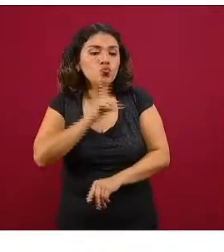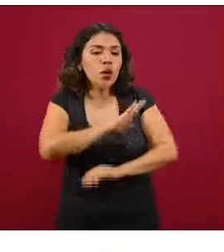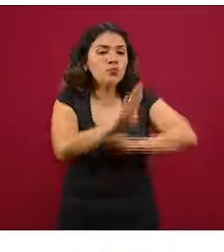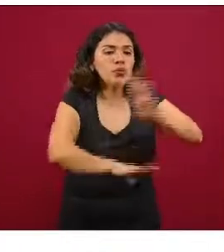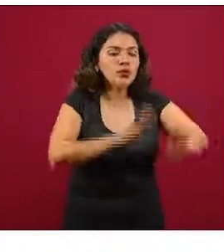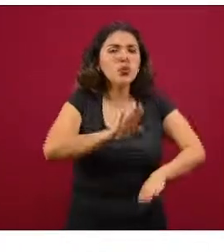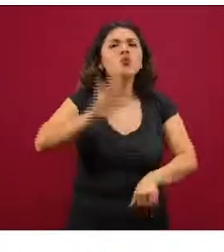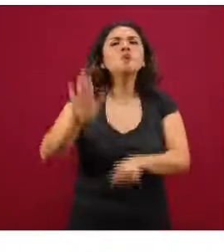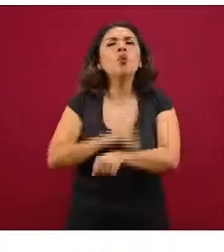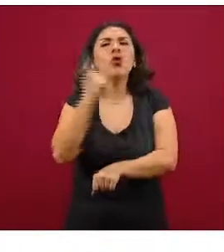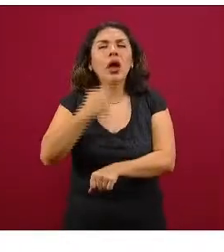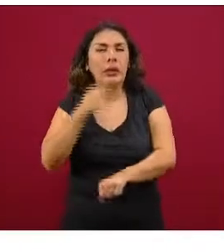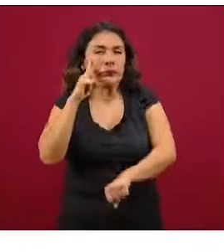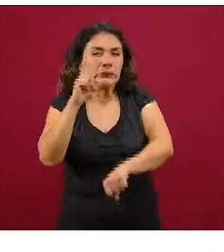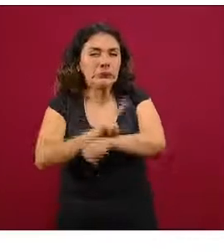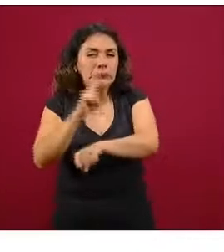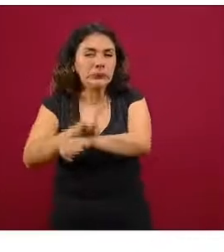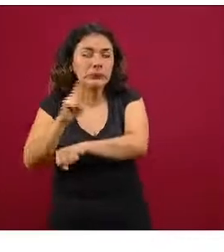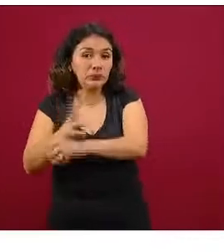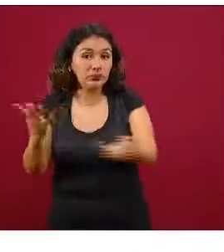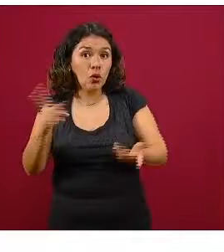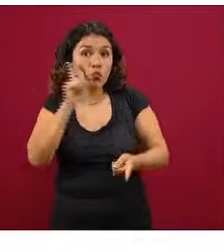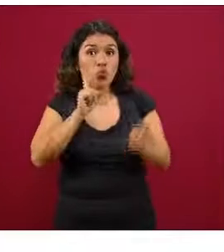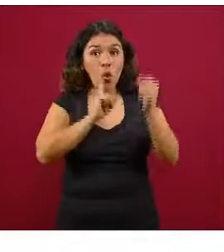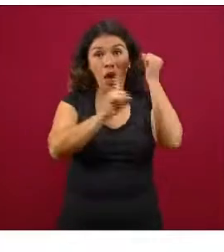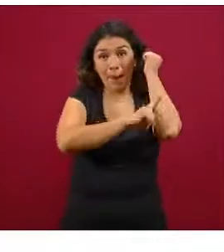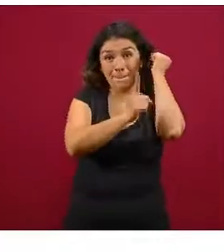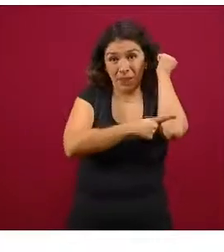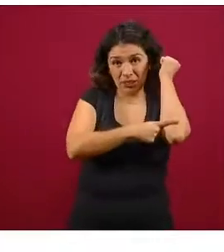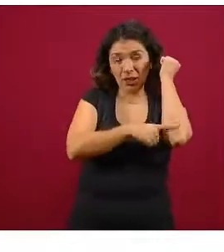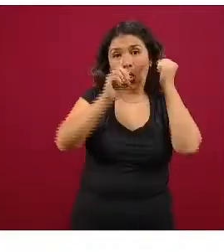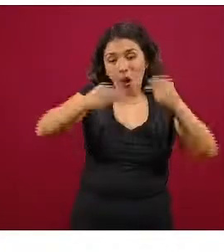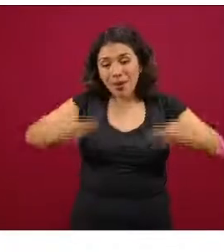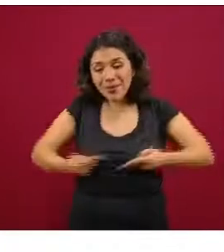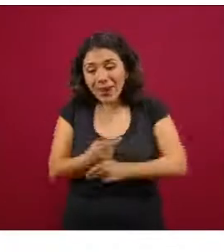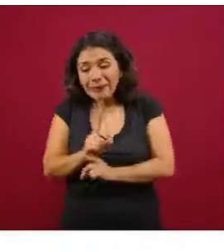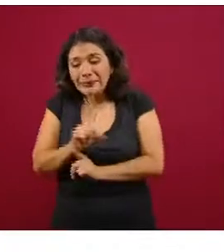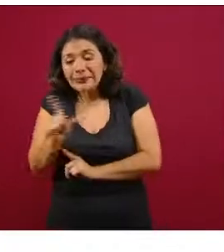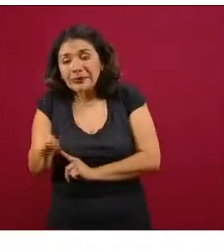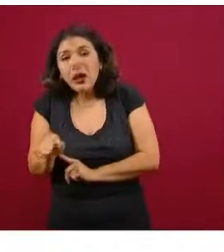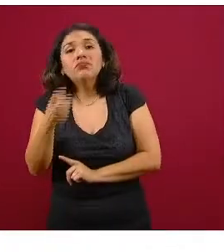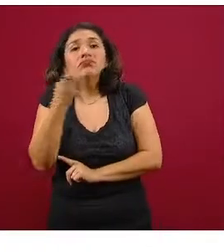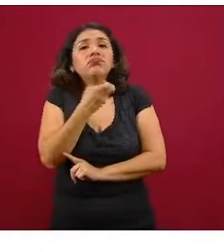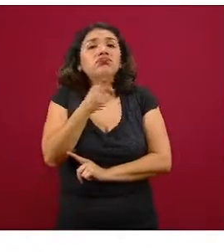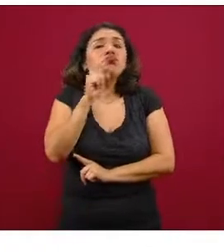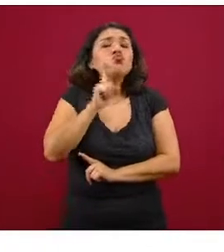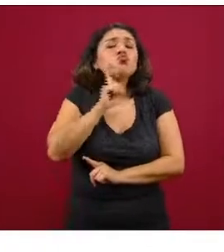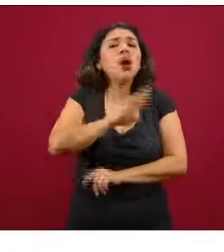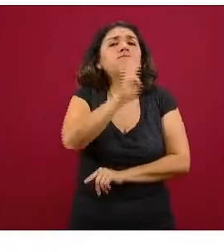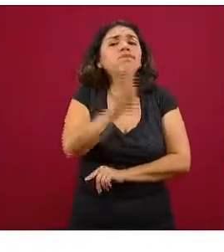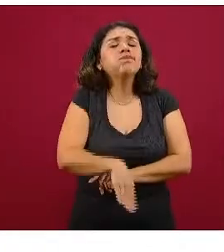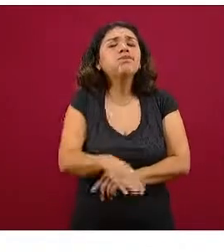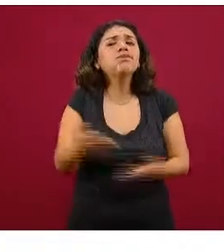mujeres que durante el embarazo o el puerperio murieron con